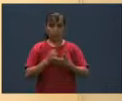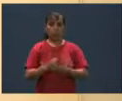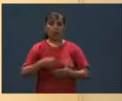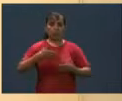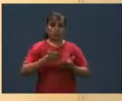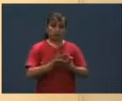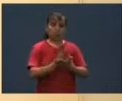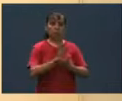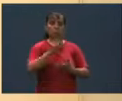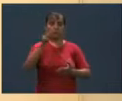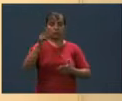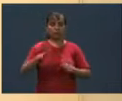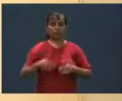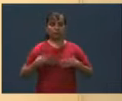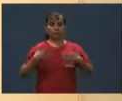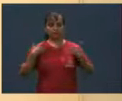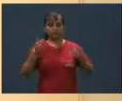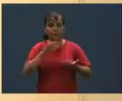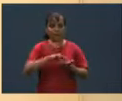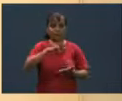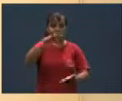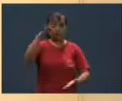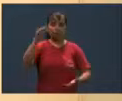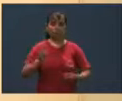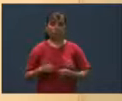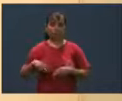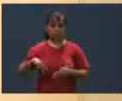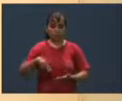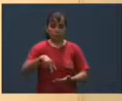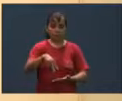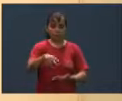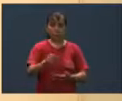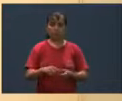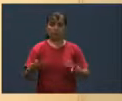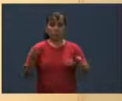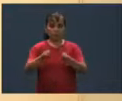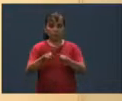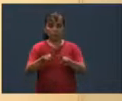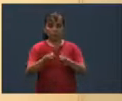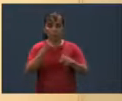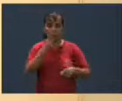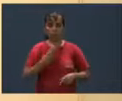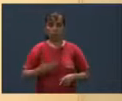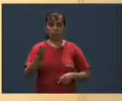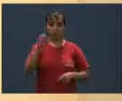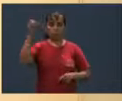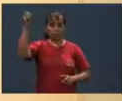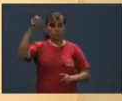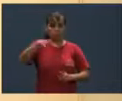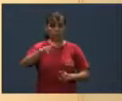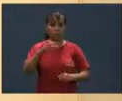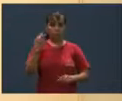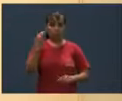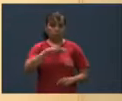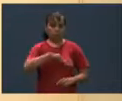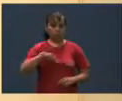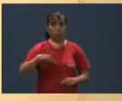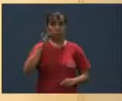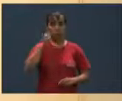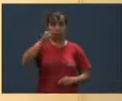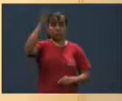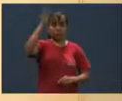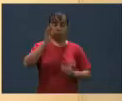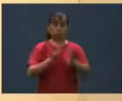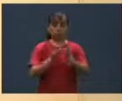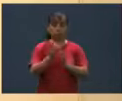participar de su ferviente espíritu y caminar siempre como hijos de la luz. Por nuestro